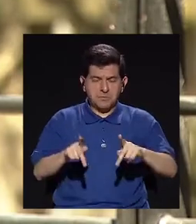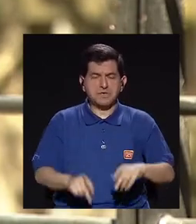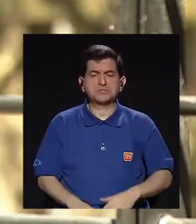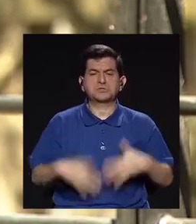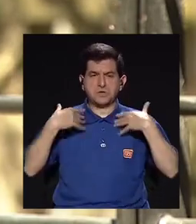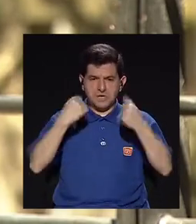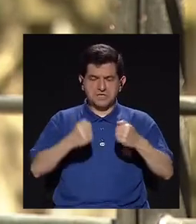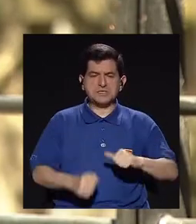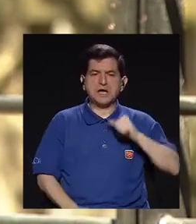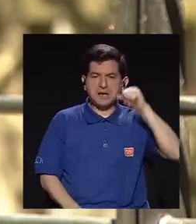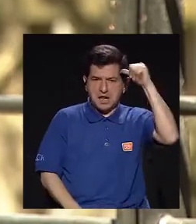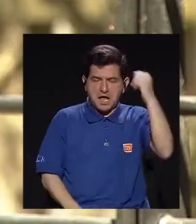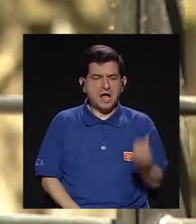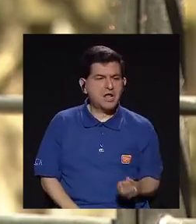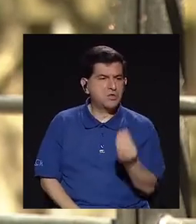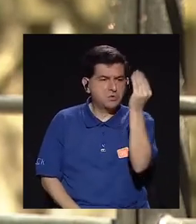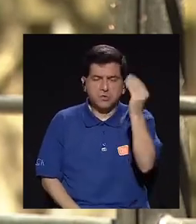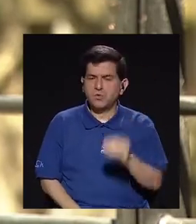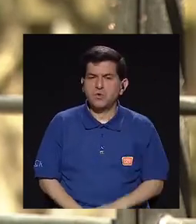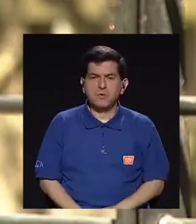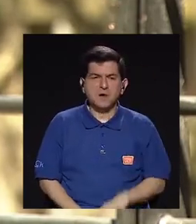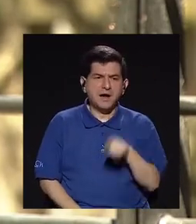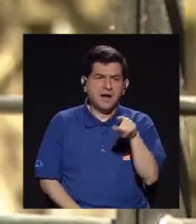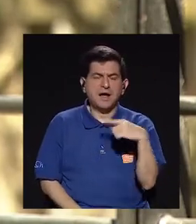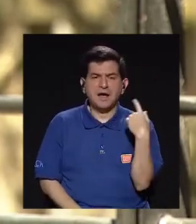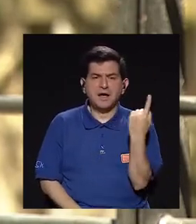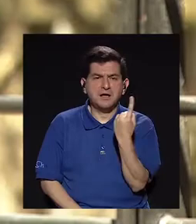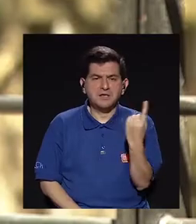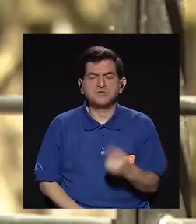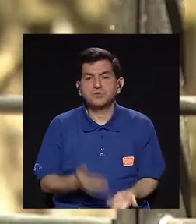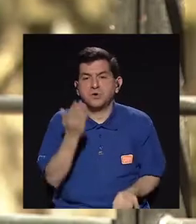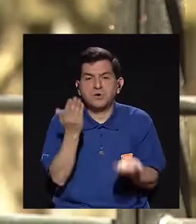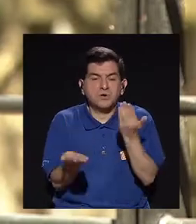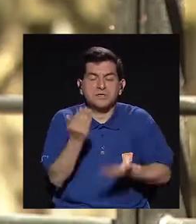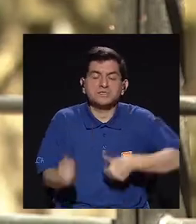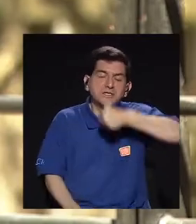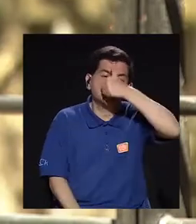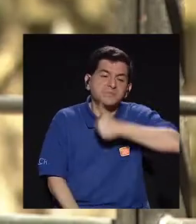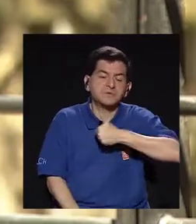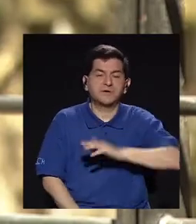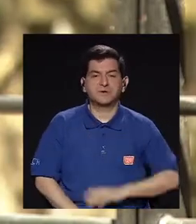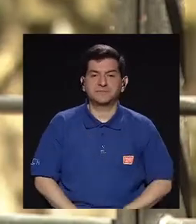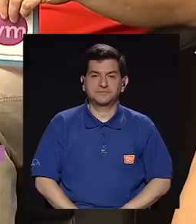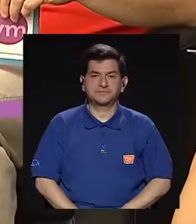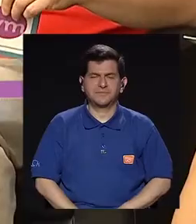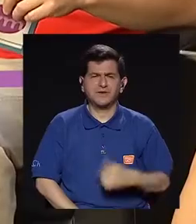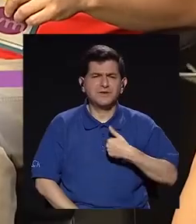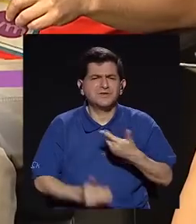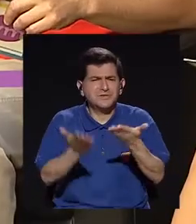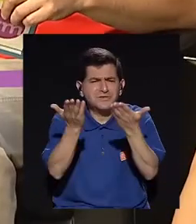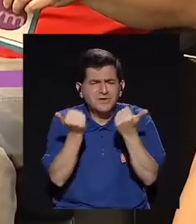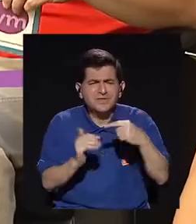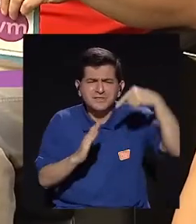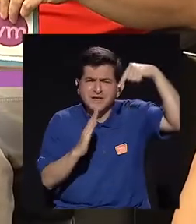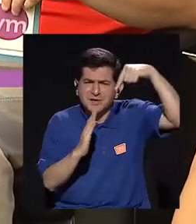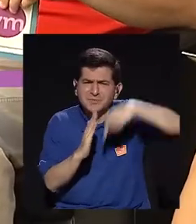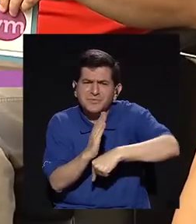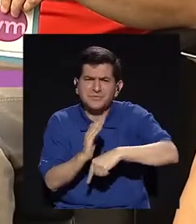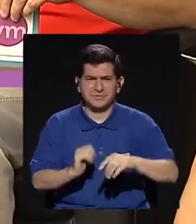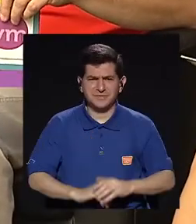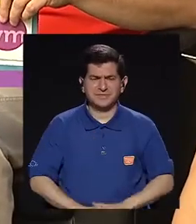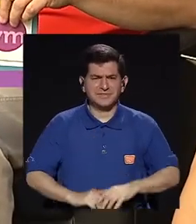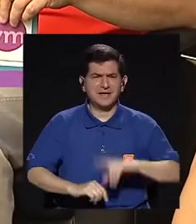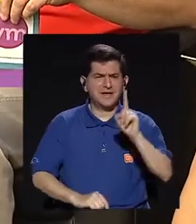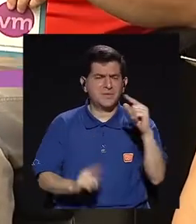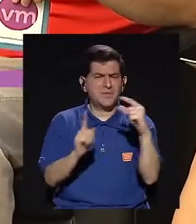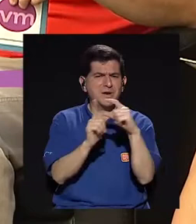un adulto joven que no padezca de ninguna enfermedad, tendría que aplicarse la vacuna por medio privado. Uh-huh. Doctor, a mí me gustaría que ahondáramos un poco